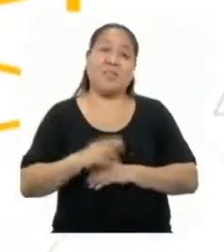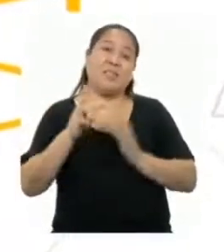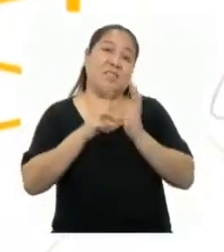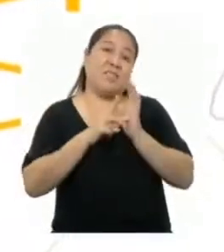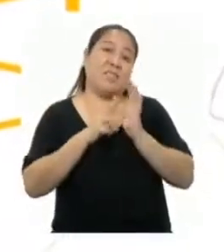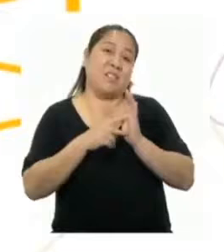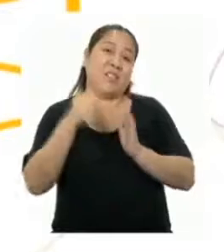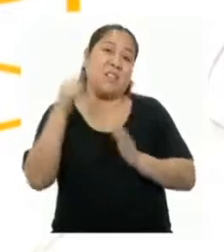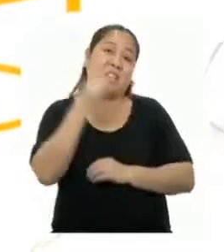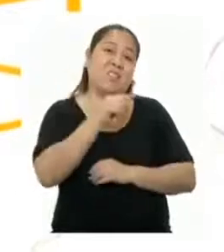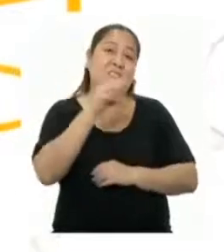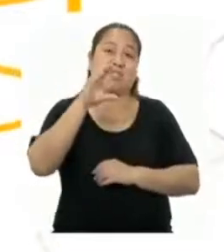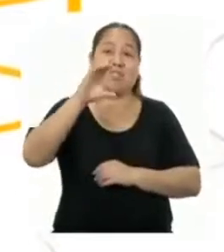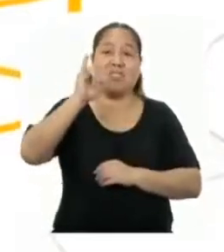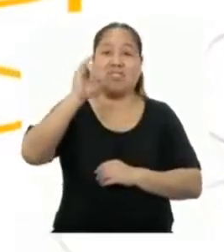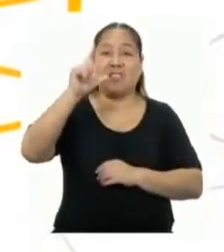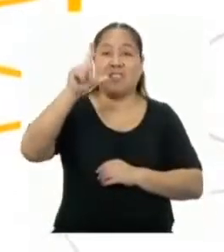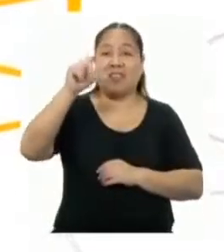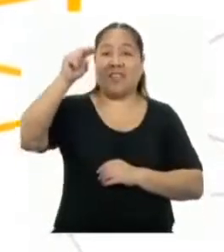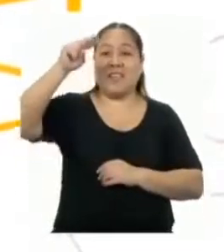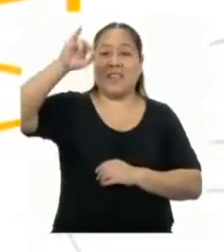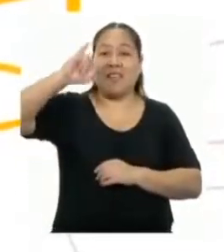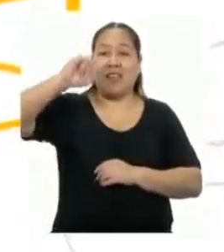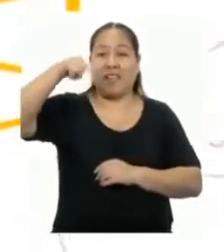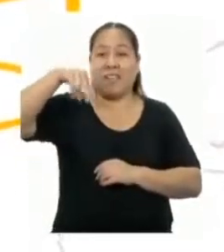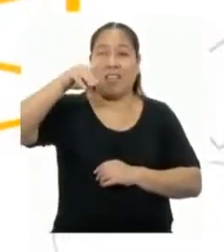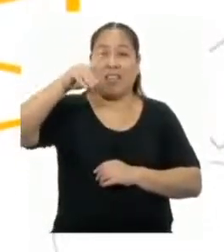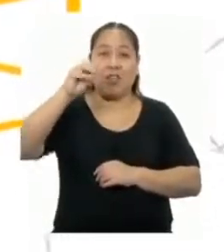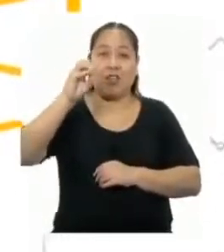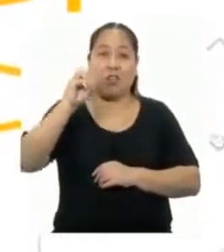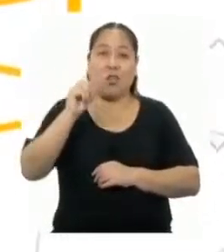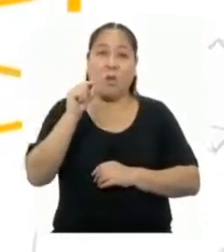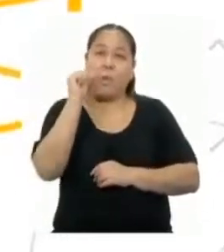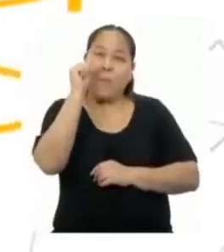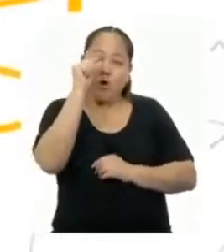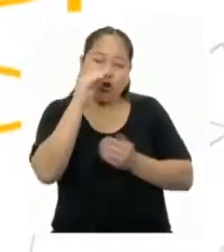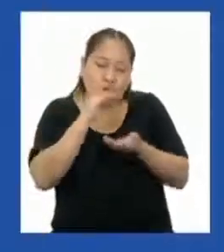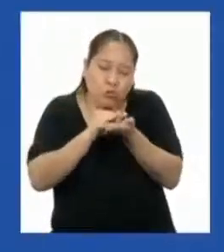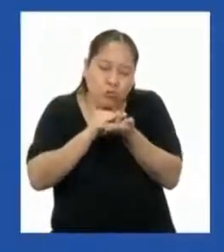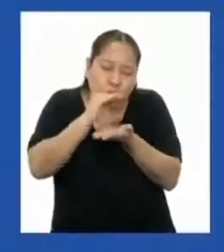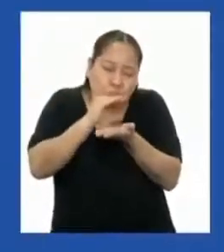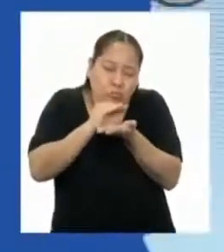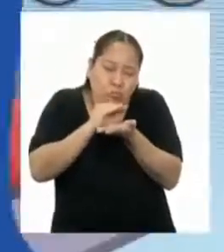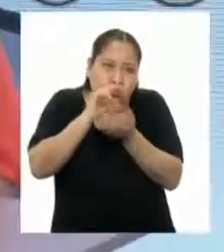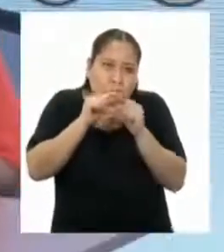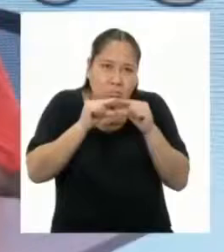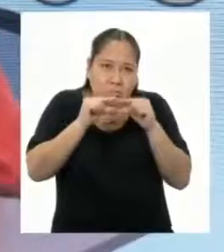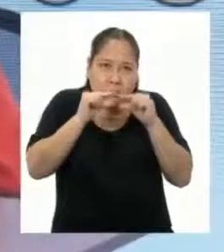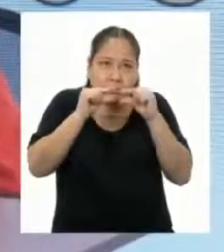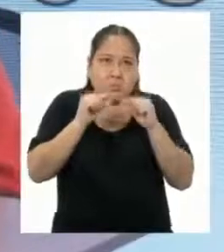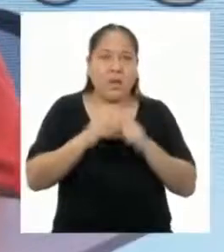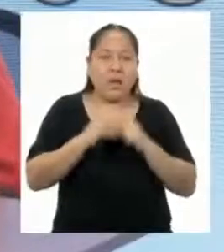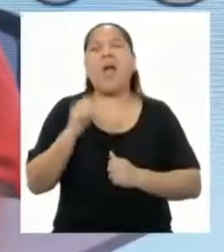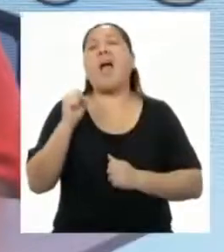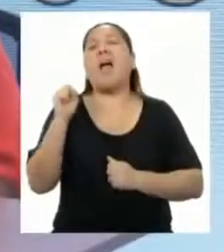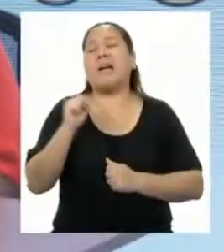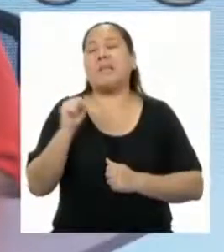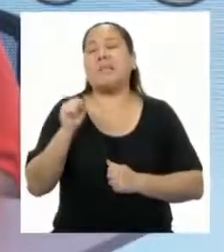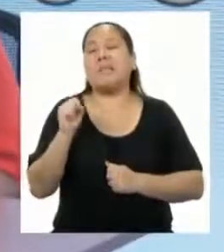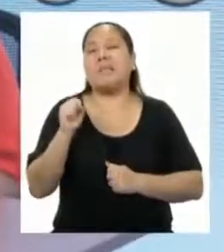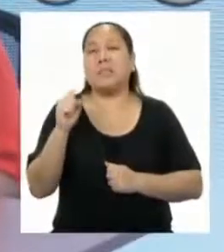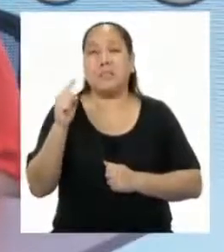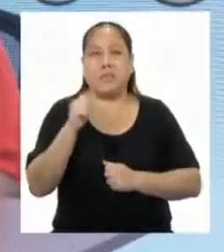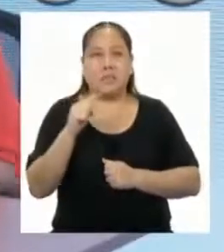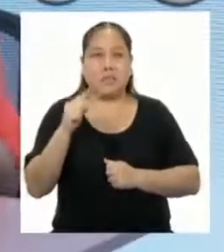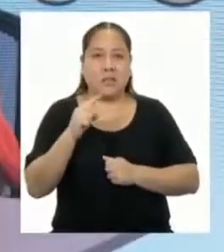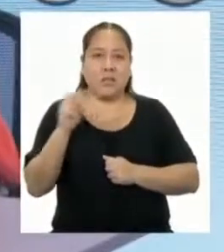sea, es un cilindro, pero con muy poquitita altura. Ah, claro. Y profesora, así